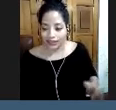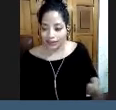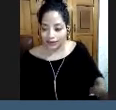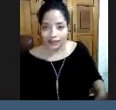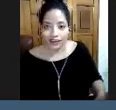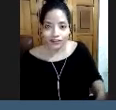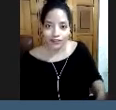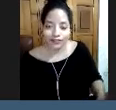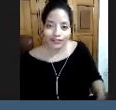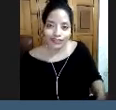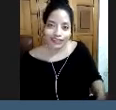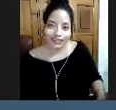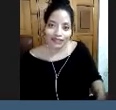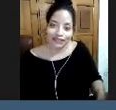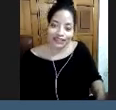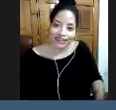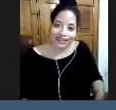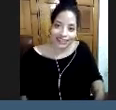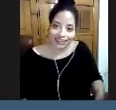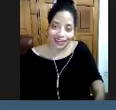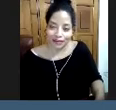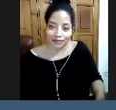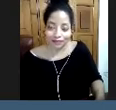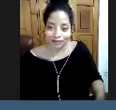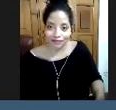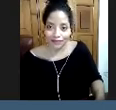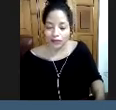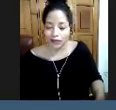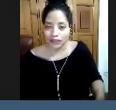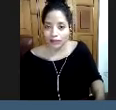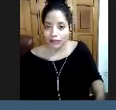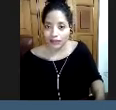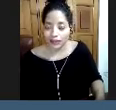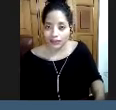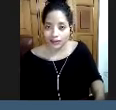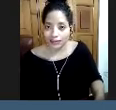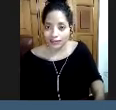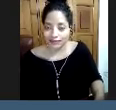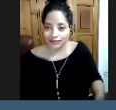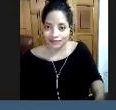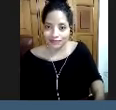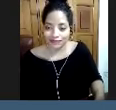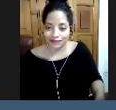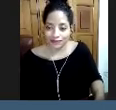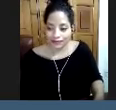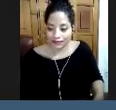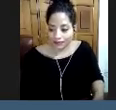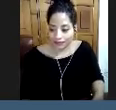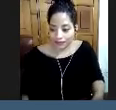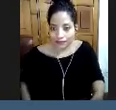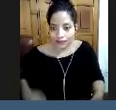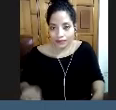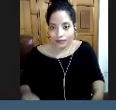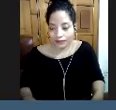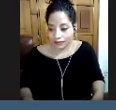si Santos quiere responder a esa importante pregunta que nos acaban de hacer.